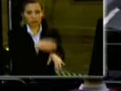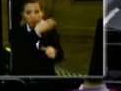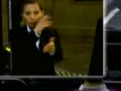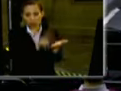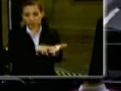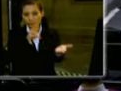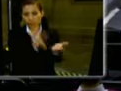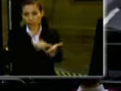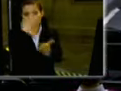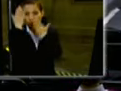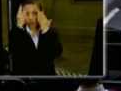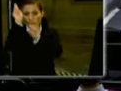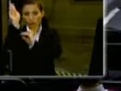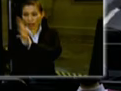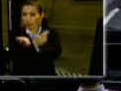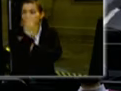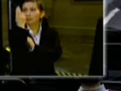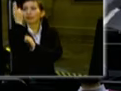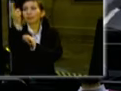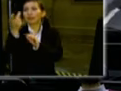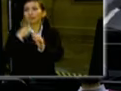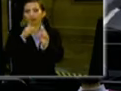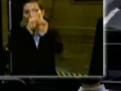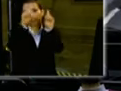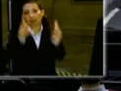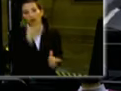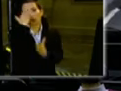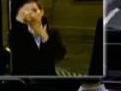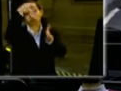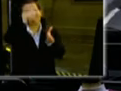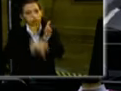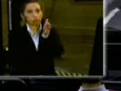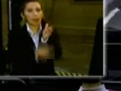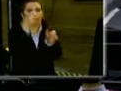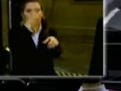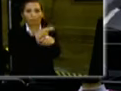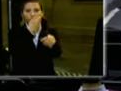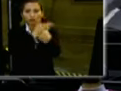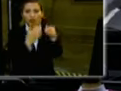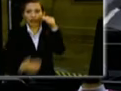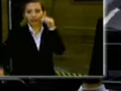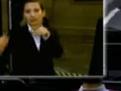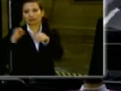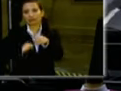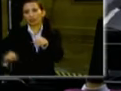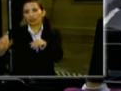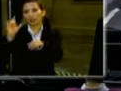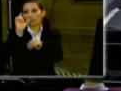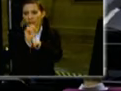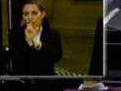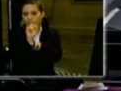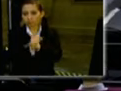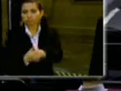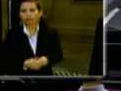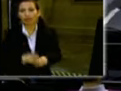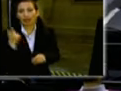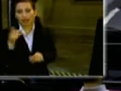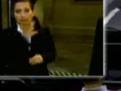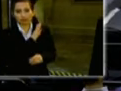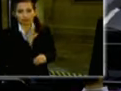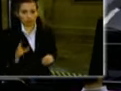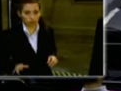de Estudios de la UNAM. Tiene diploma de estudios a profundidad, posgrado en Europa del siglo XX. Es